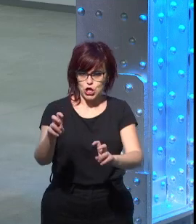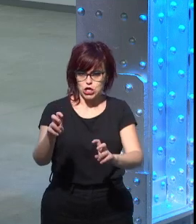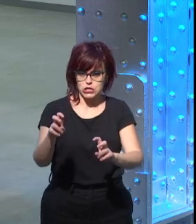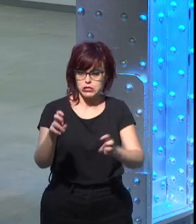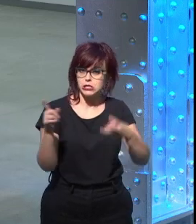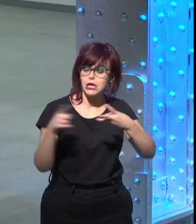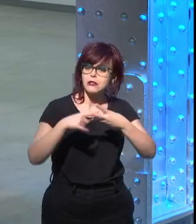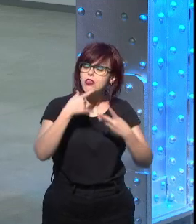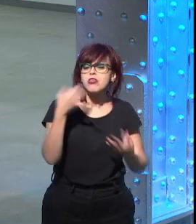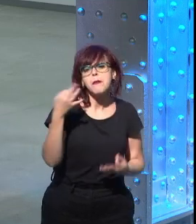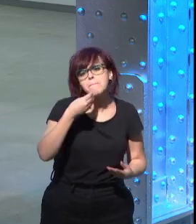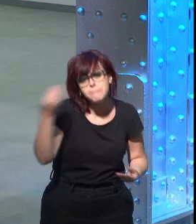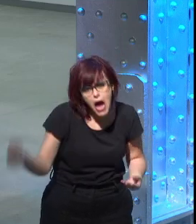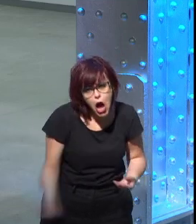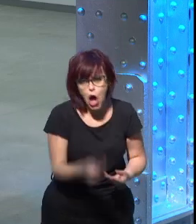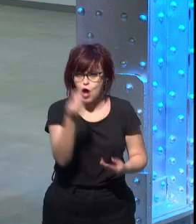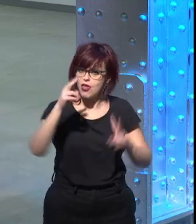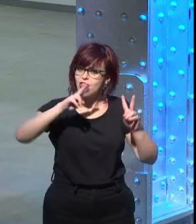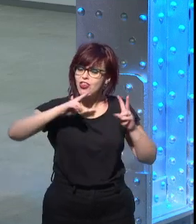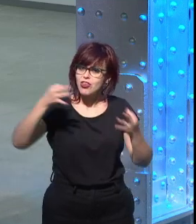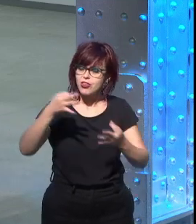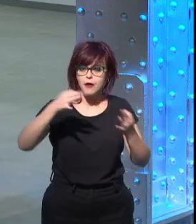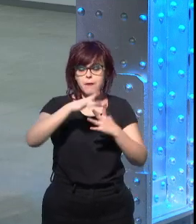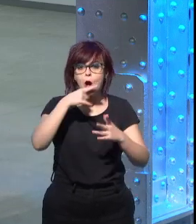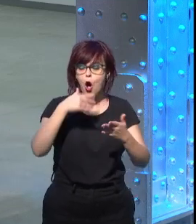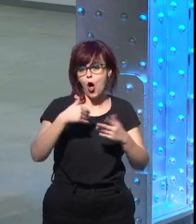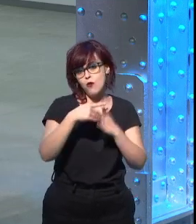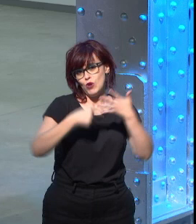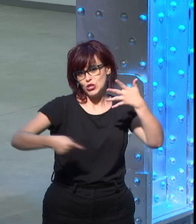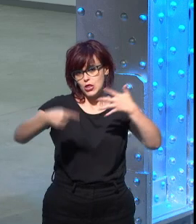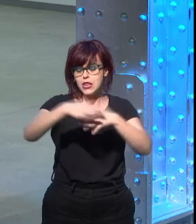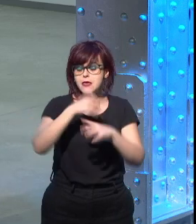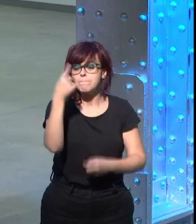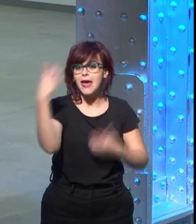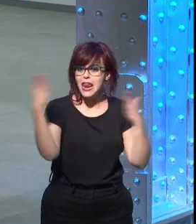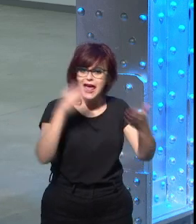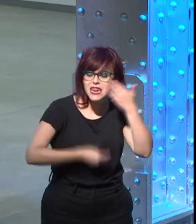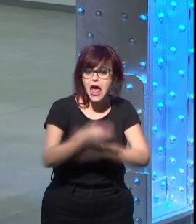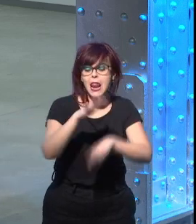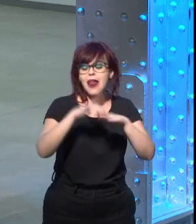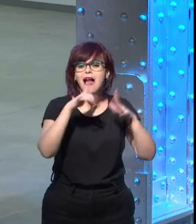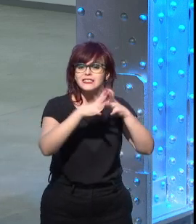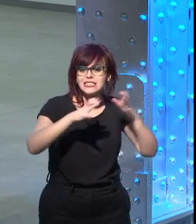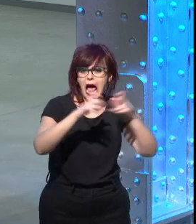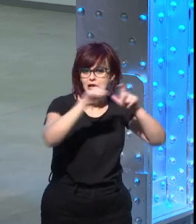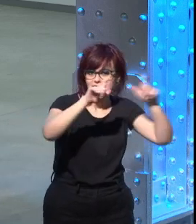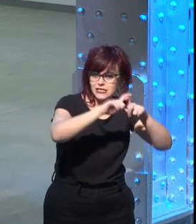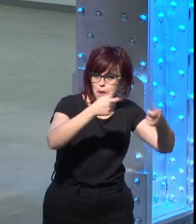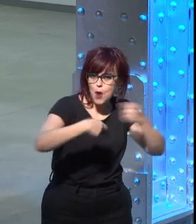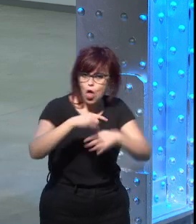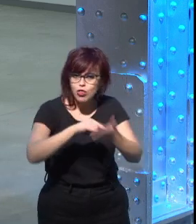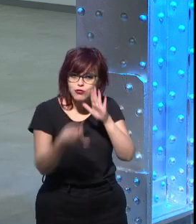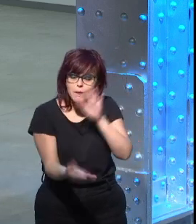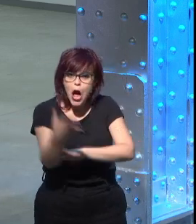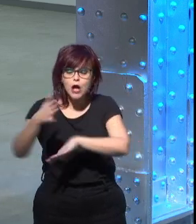Tenemos que mejorar nuestro posicionamiento. Y hablando de millennials, el emprendimiento, el espíritu emprendedor, el